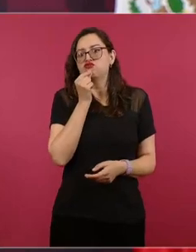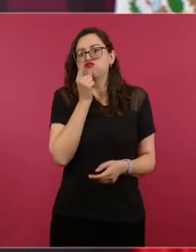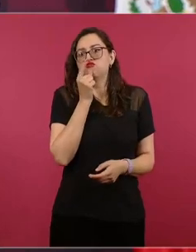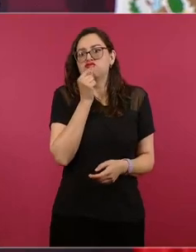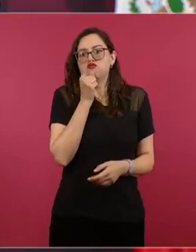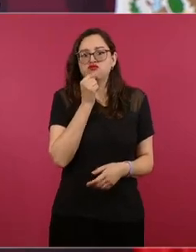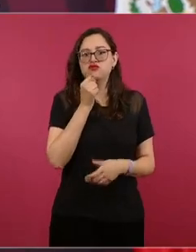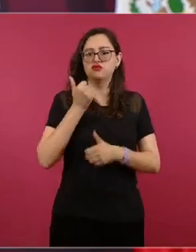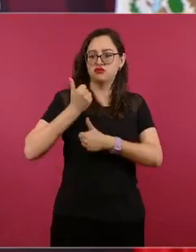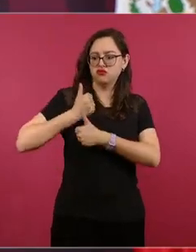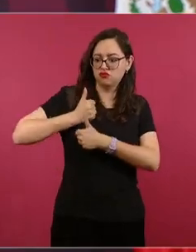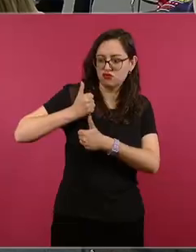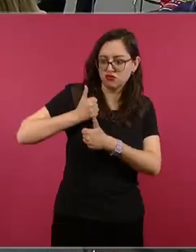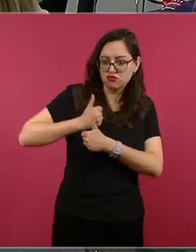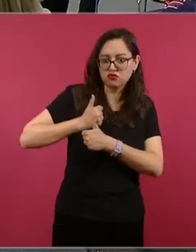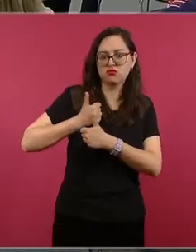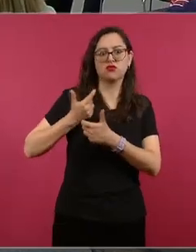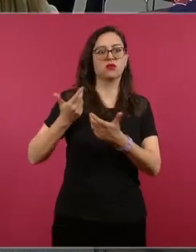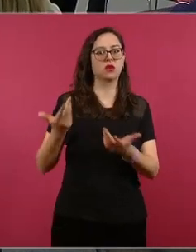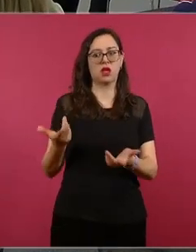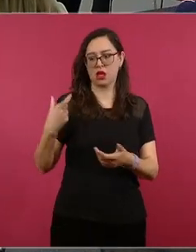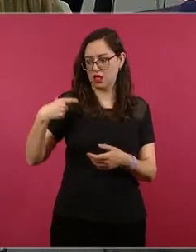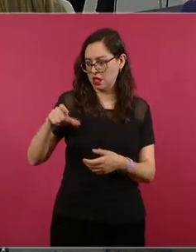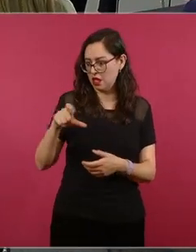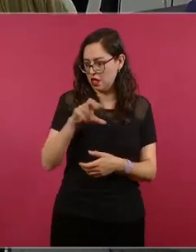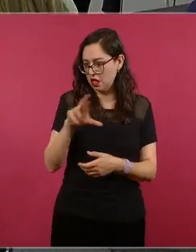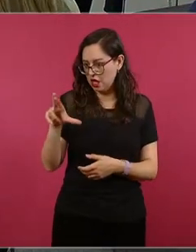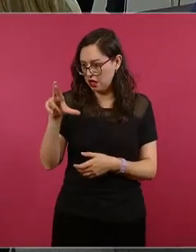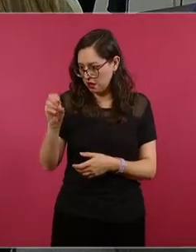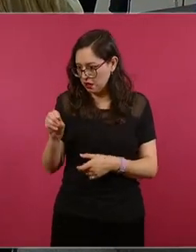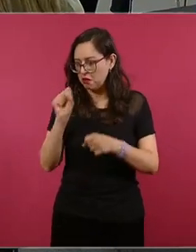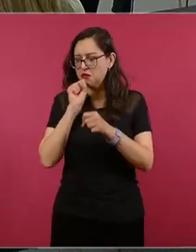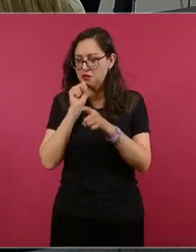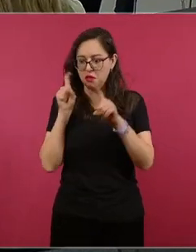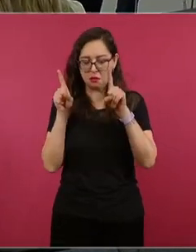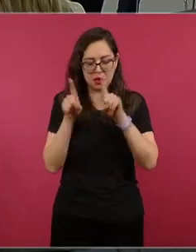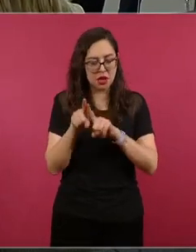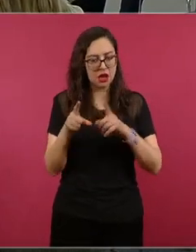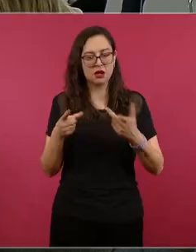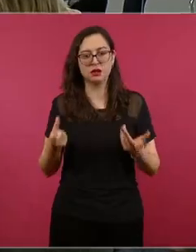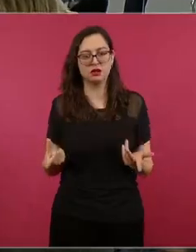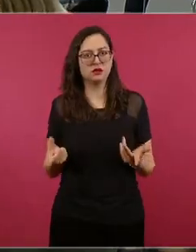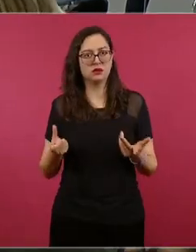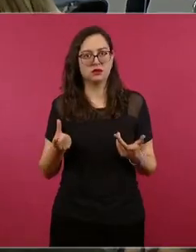Y en Quintana Roo estamos actuando.